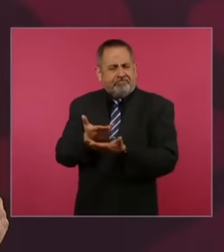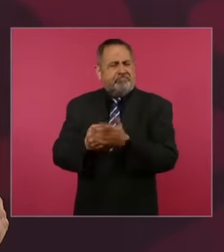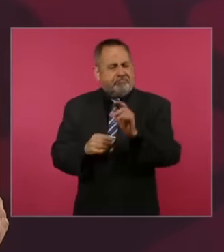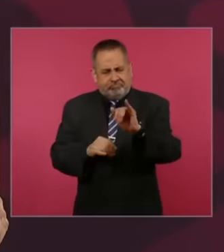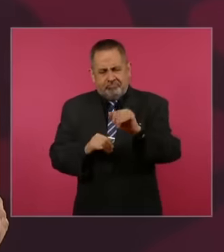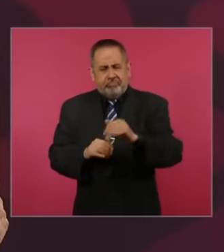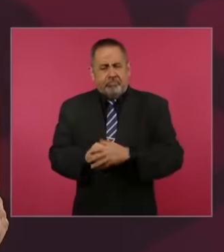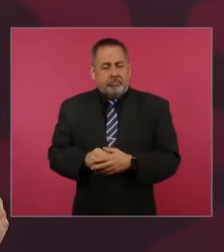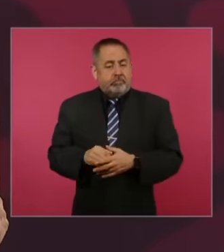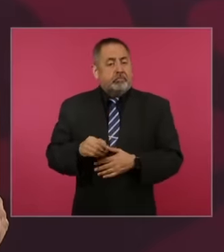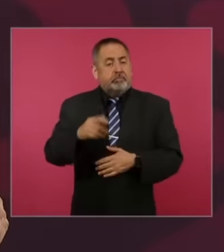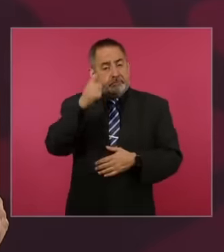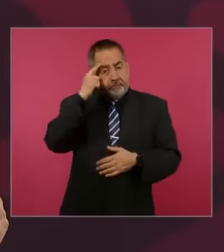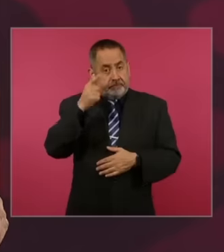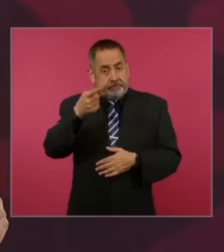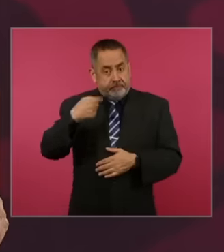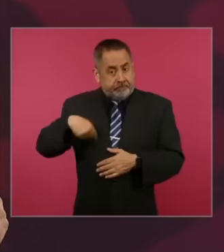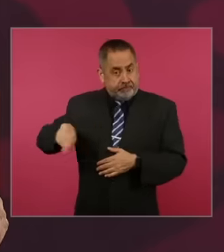que cuando invertimos